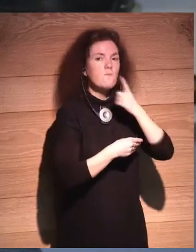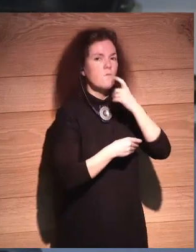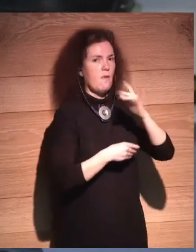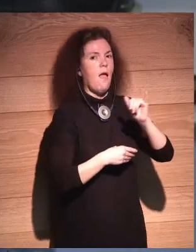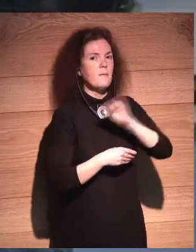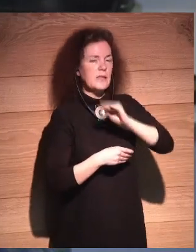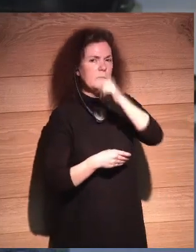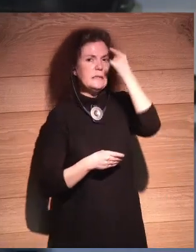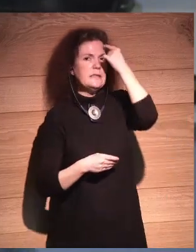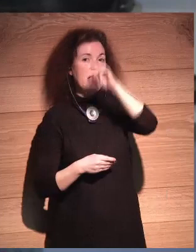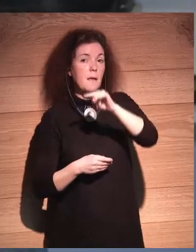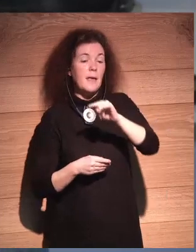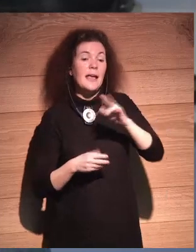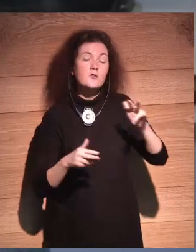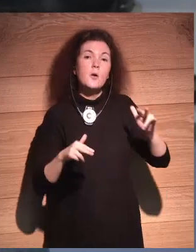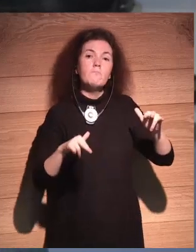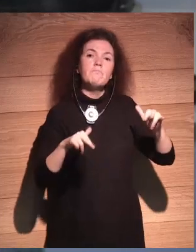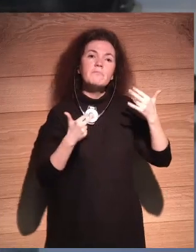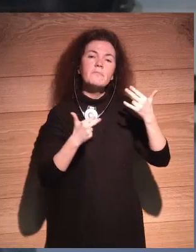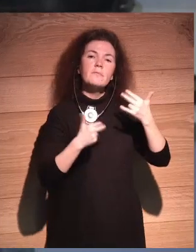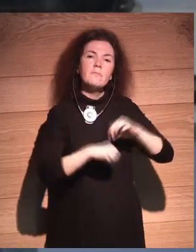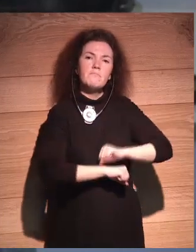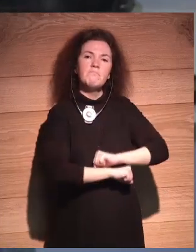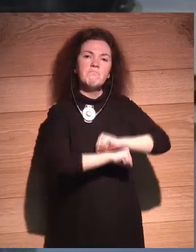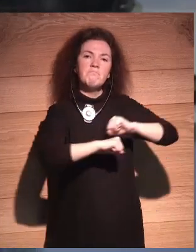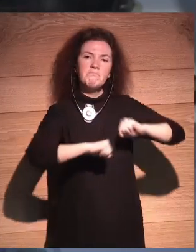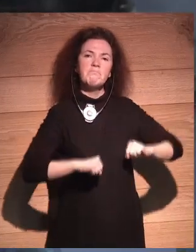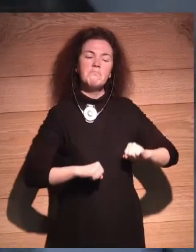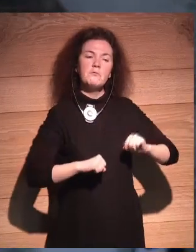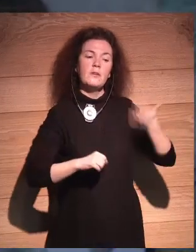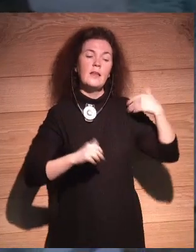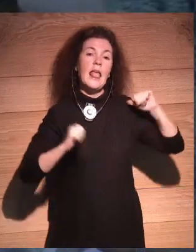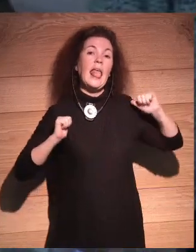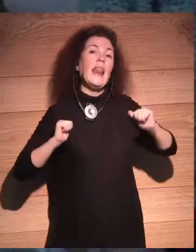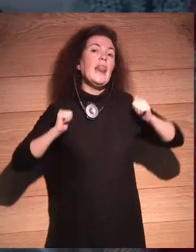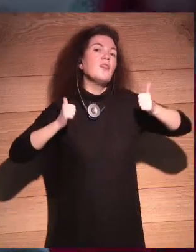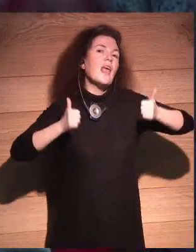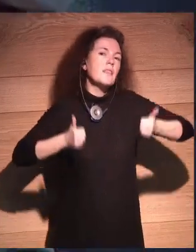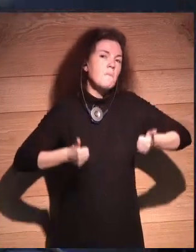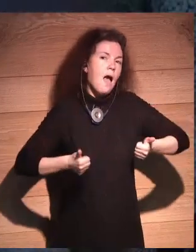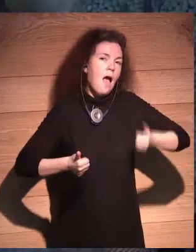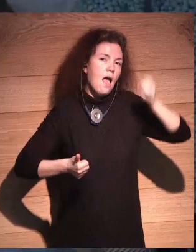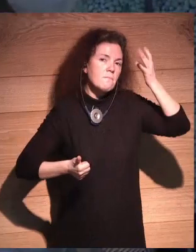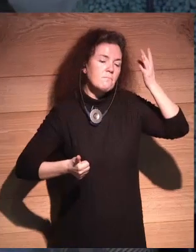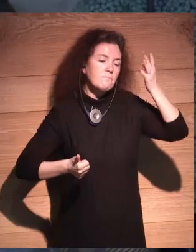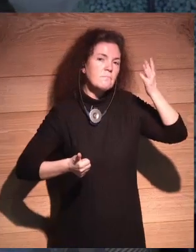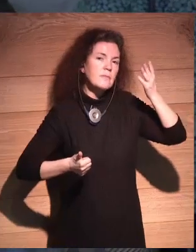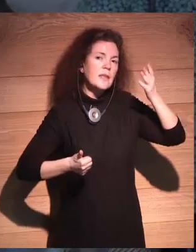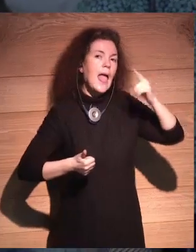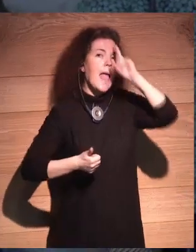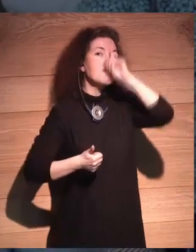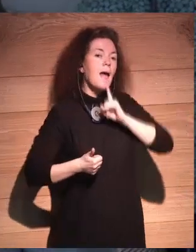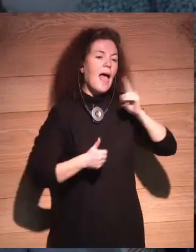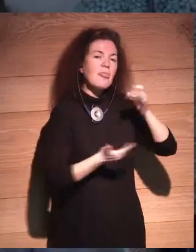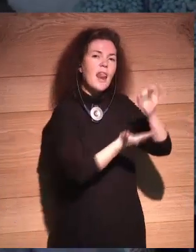y lo que ha permitido consolidar una iniciativa que yo creo que ha proyectado la imagen de